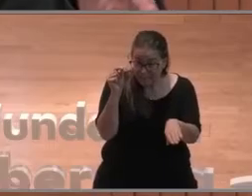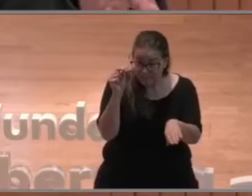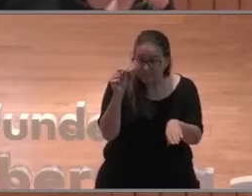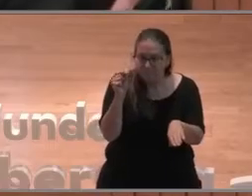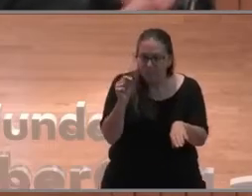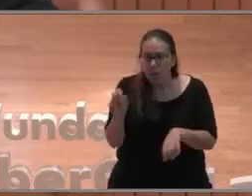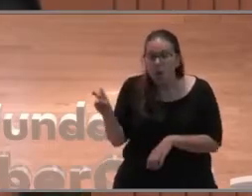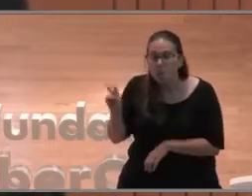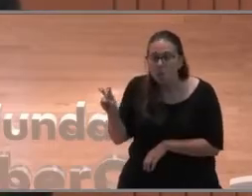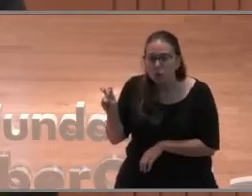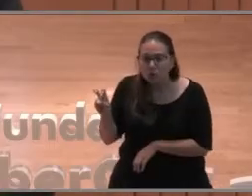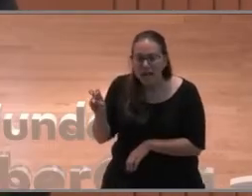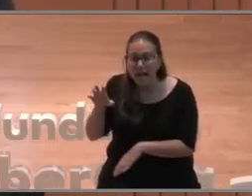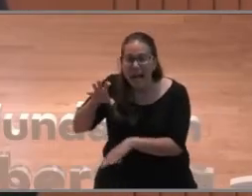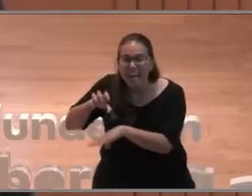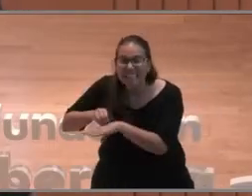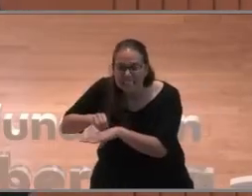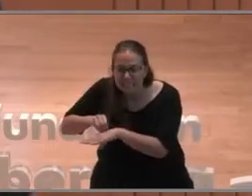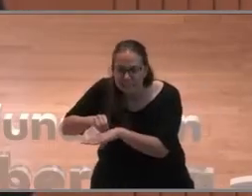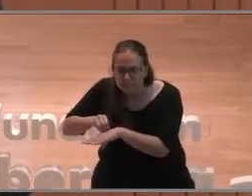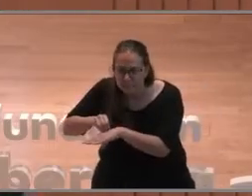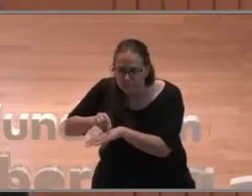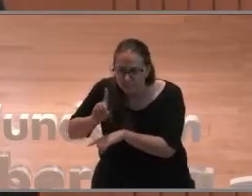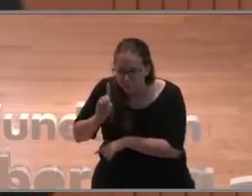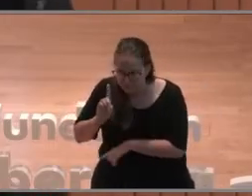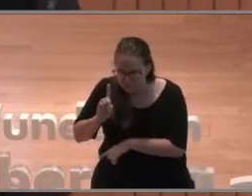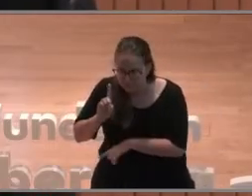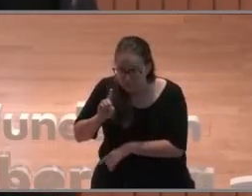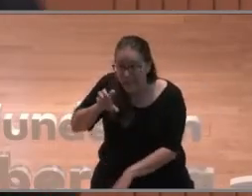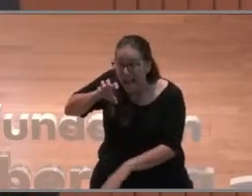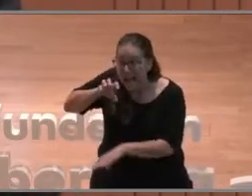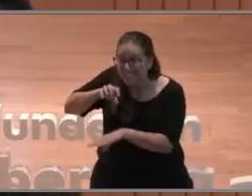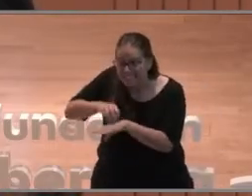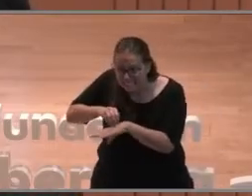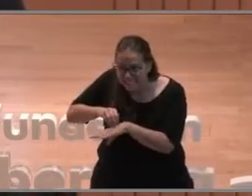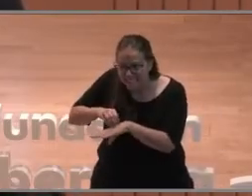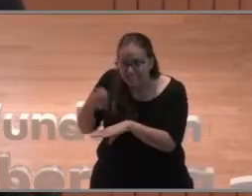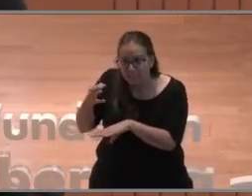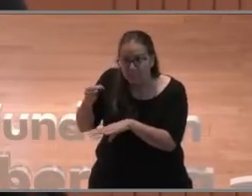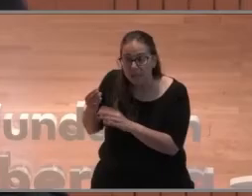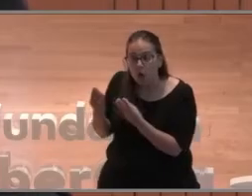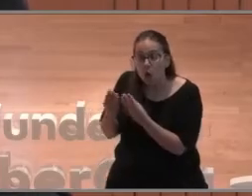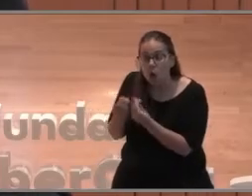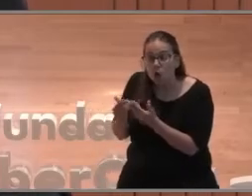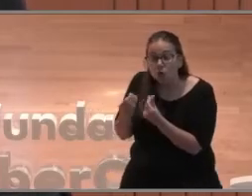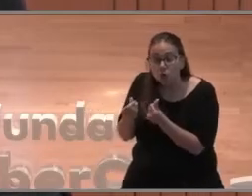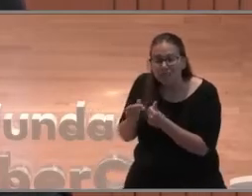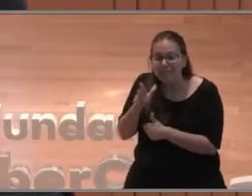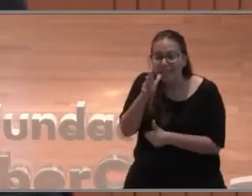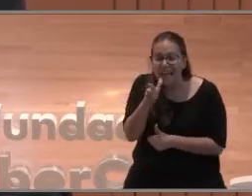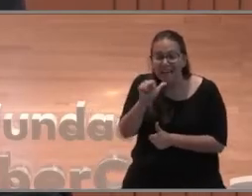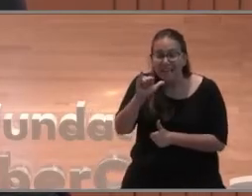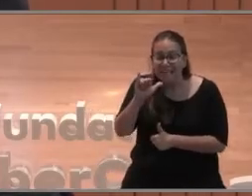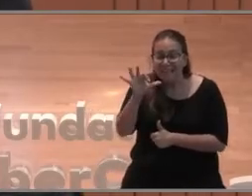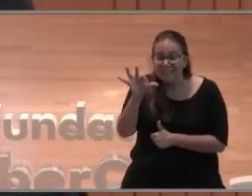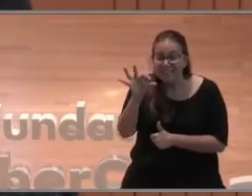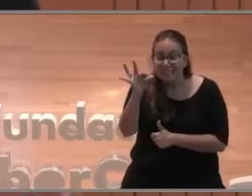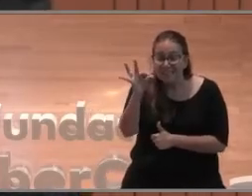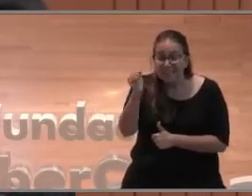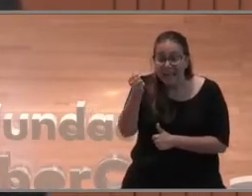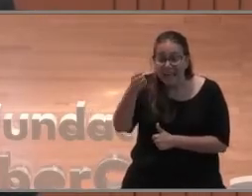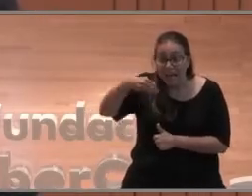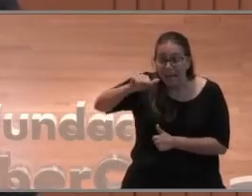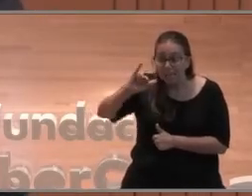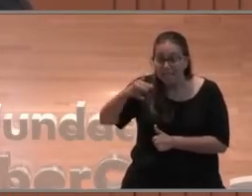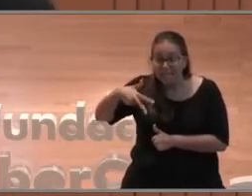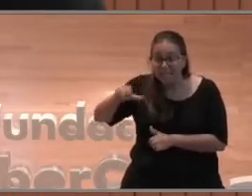tiene mandíbulas y lo que hace es morder. Y además al morder nos inyecta una sustancia que se llama histamina, que provoca alergia. Lo que